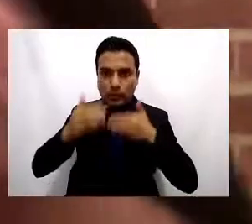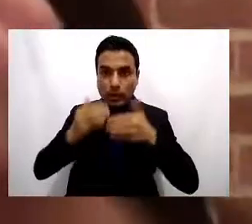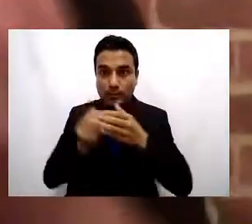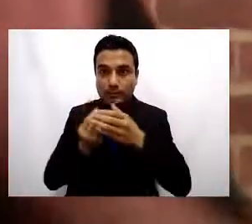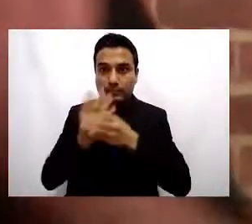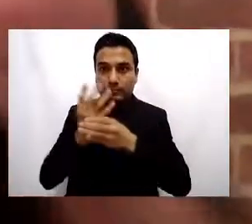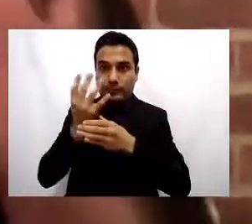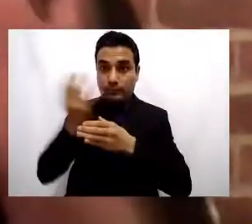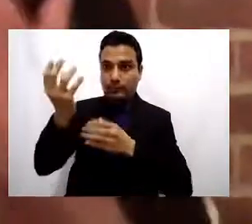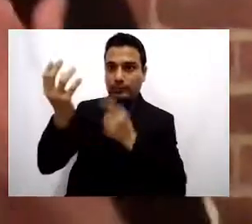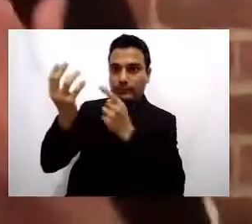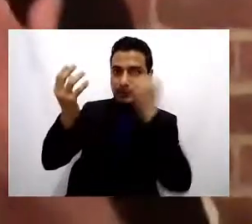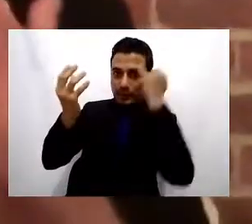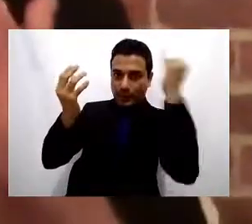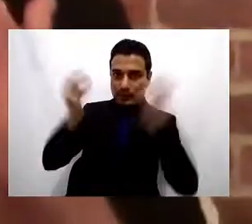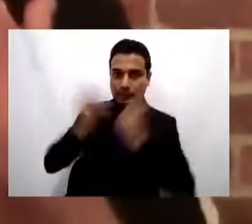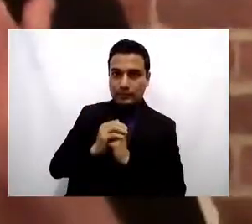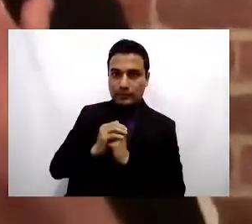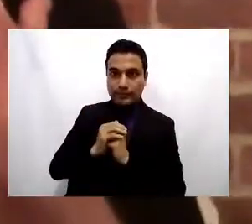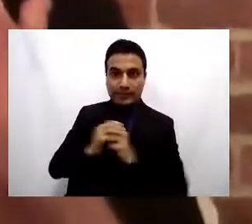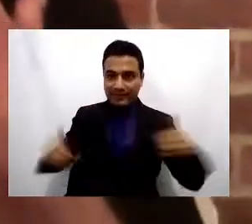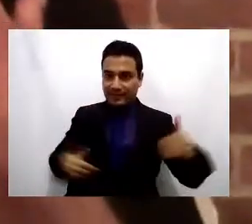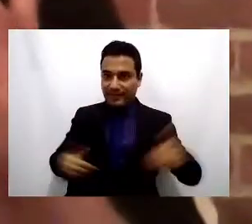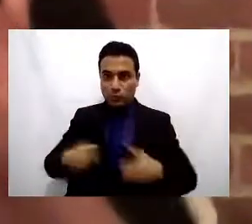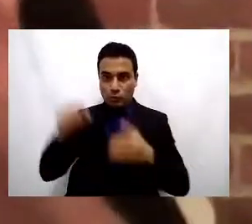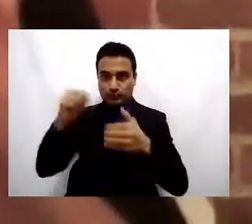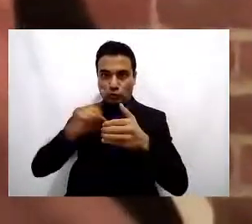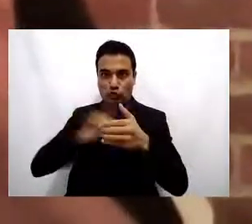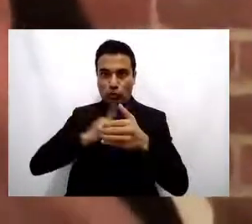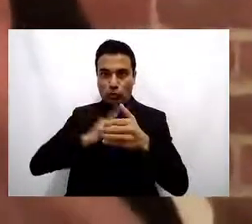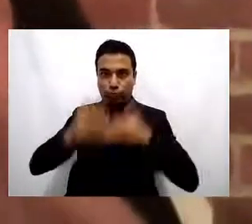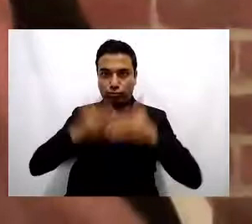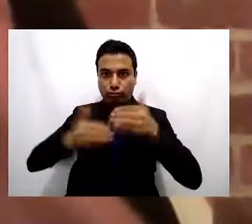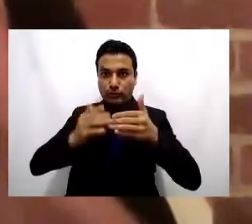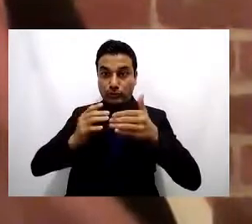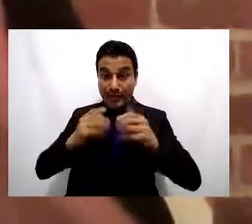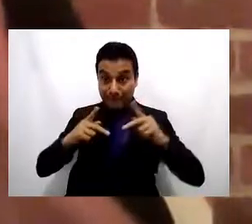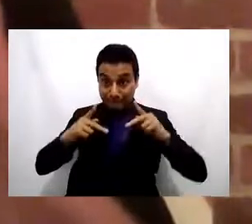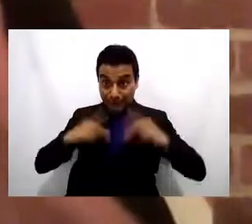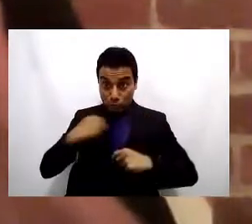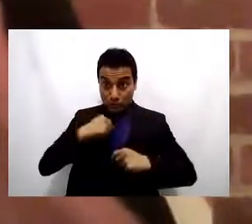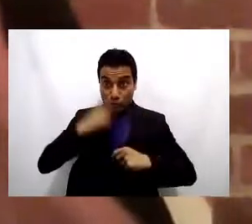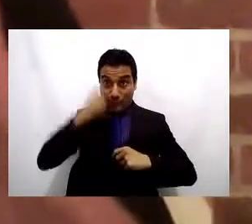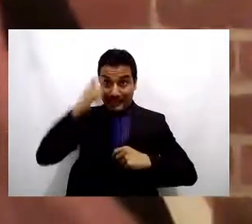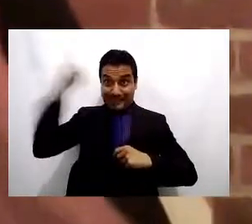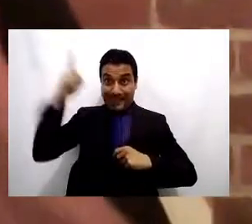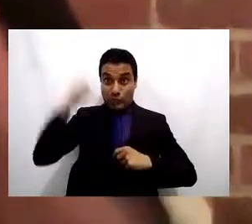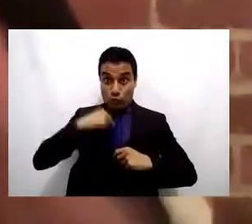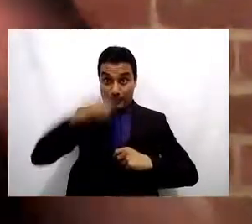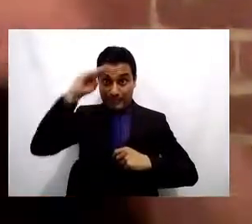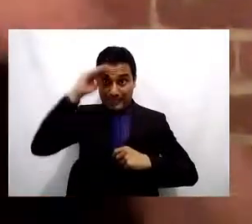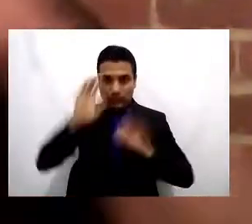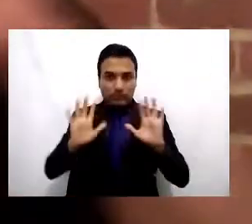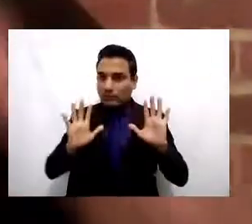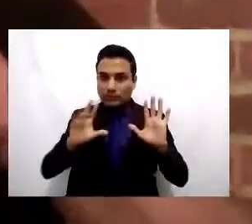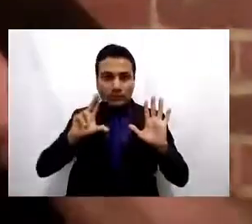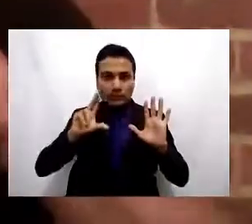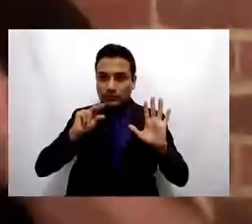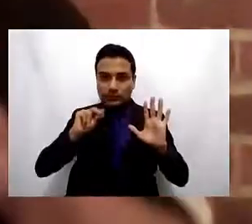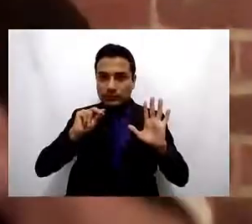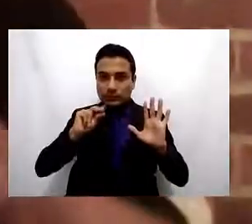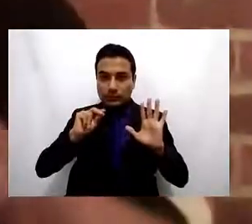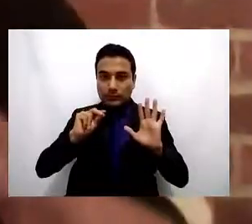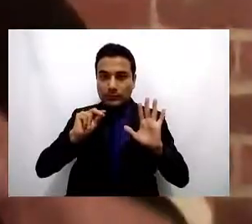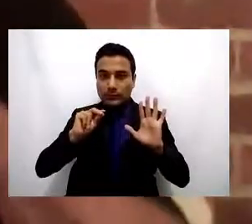están pensadas previamente por el autor, sino que están pensadas por el propio procedimiento. Entender a